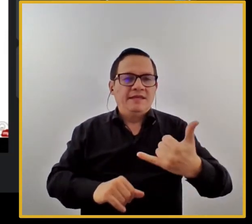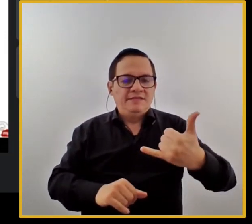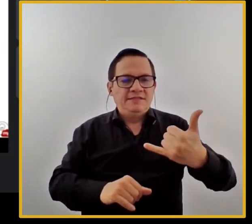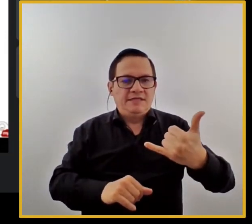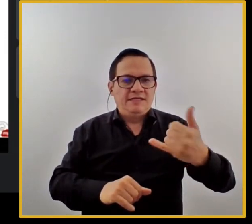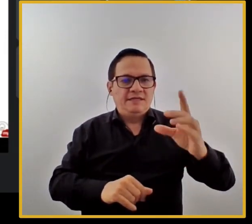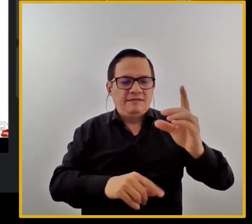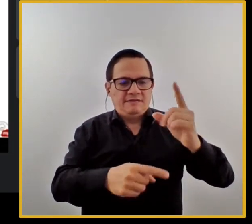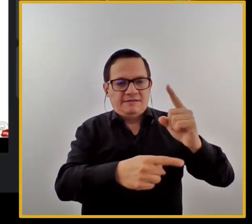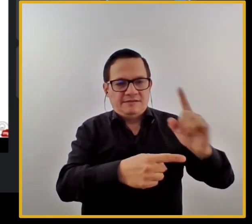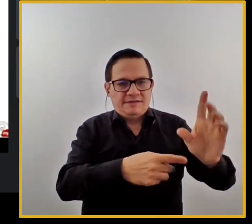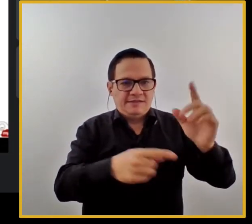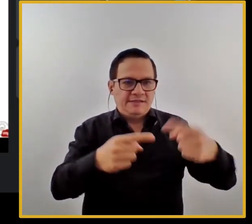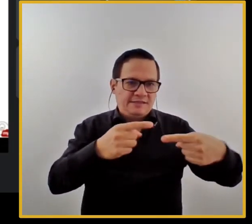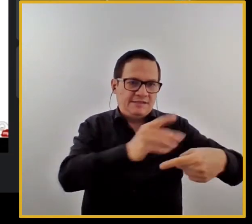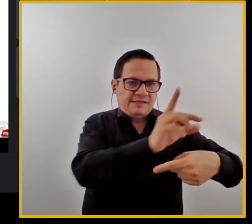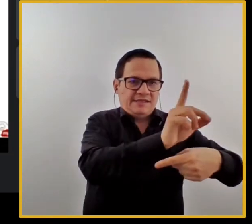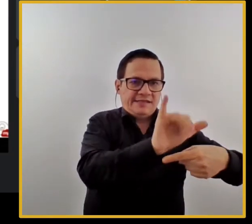dx